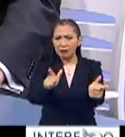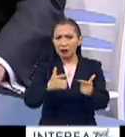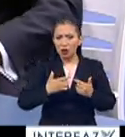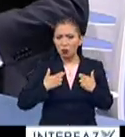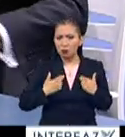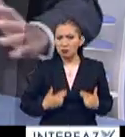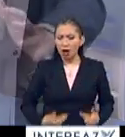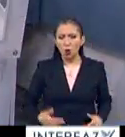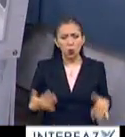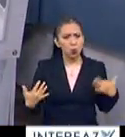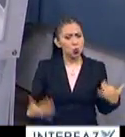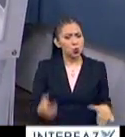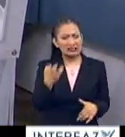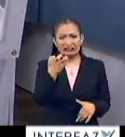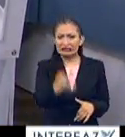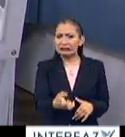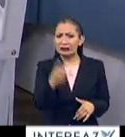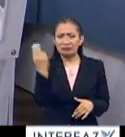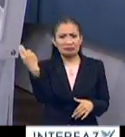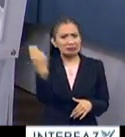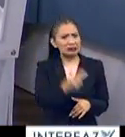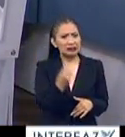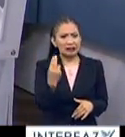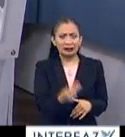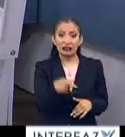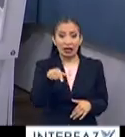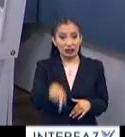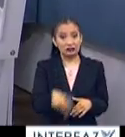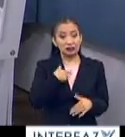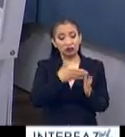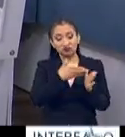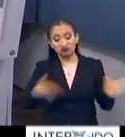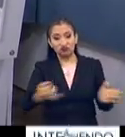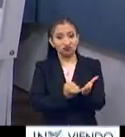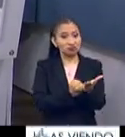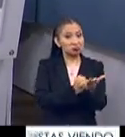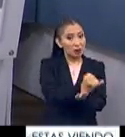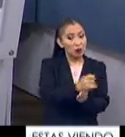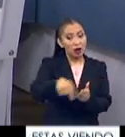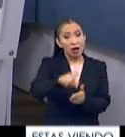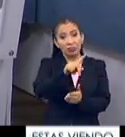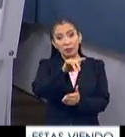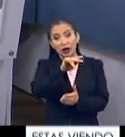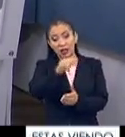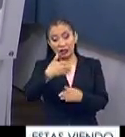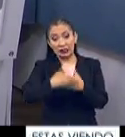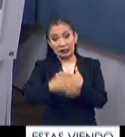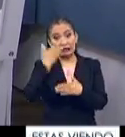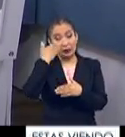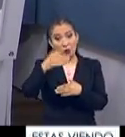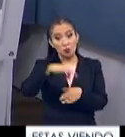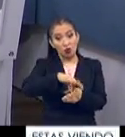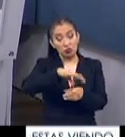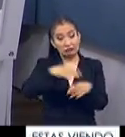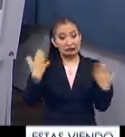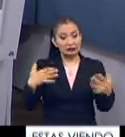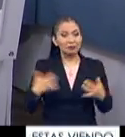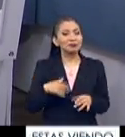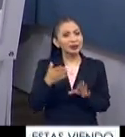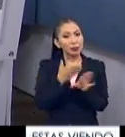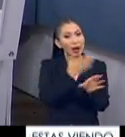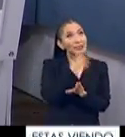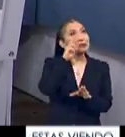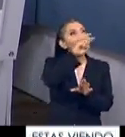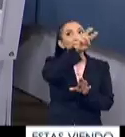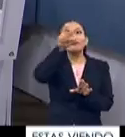humanas es totalmente necesaria en este esquema de democracia, y sobre todo en este año electoral, sobre todo. Así es, hicimos del estudio, como lo